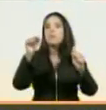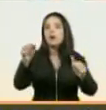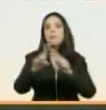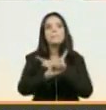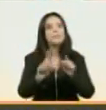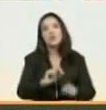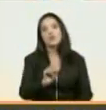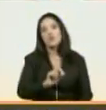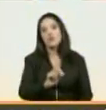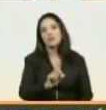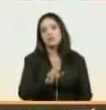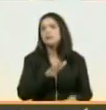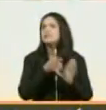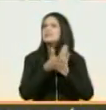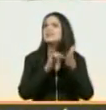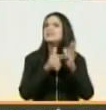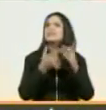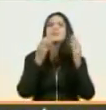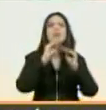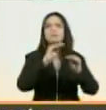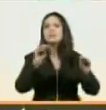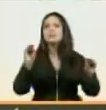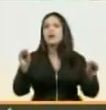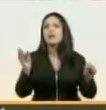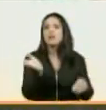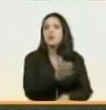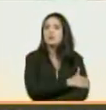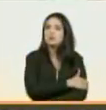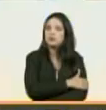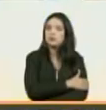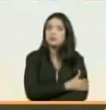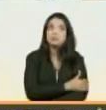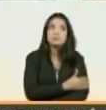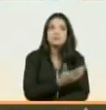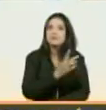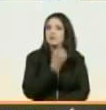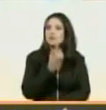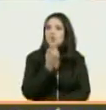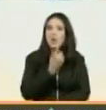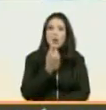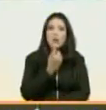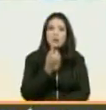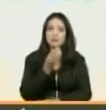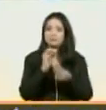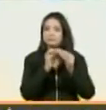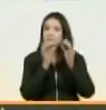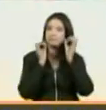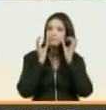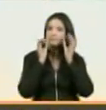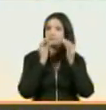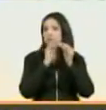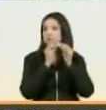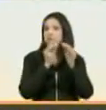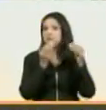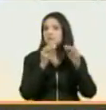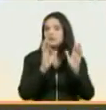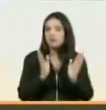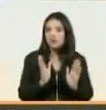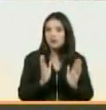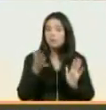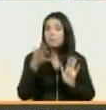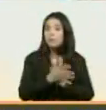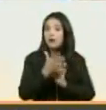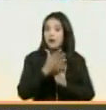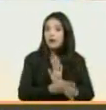lo hacen. ¿En qué consisten las convocatorias de la derecha? Eso son un simple silvestre y vulgar parapeto para encubrir,